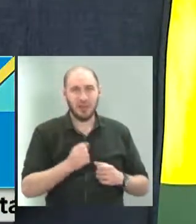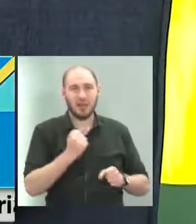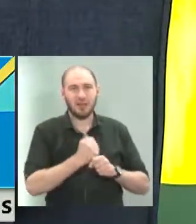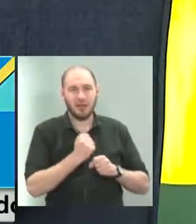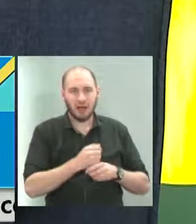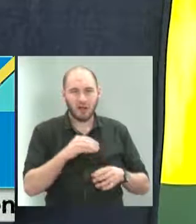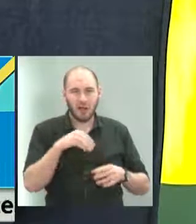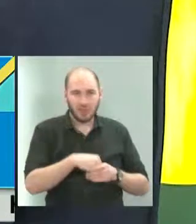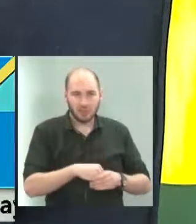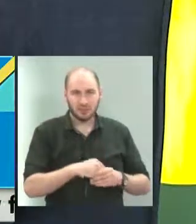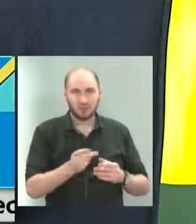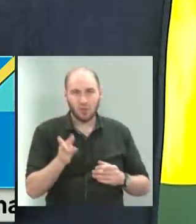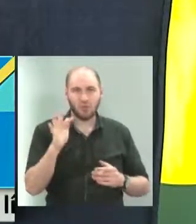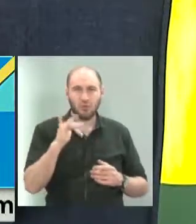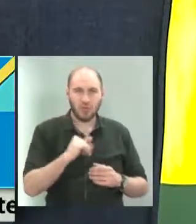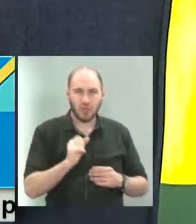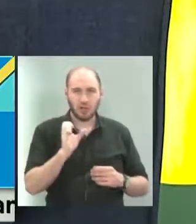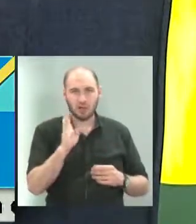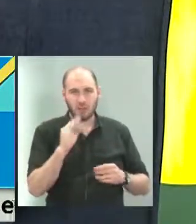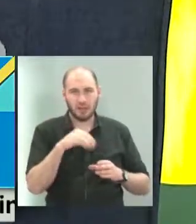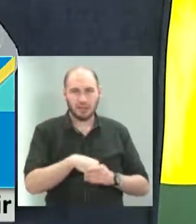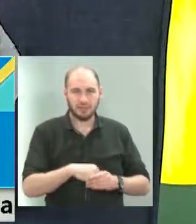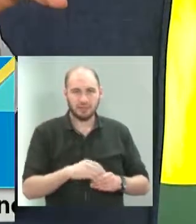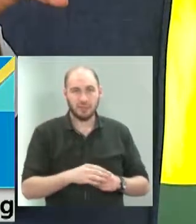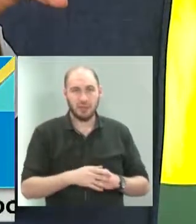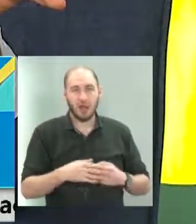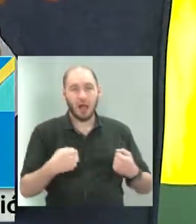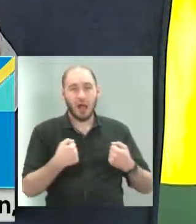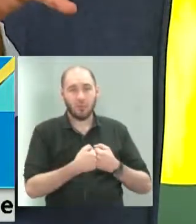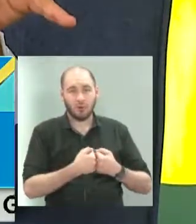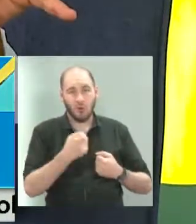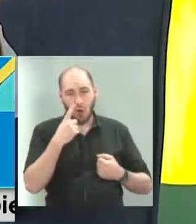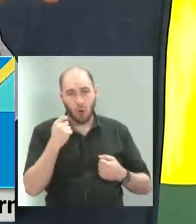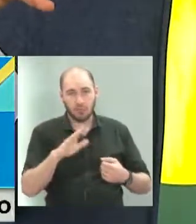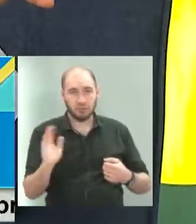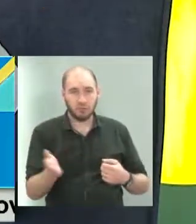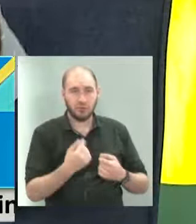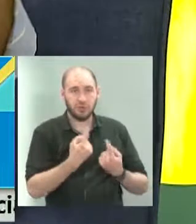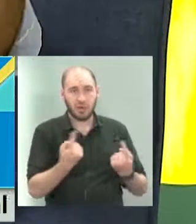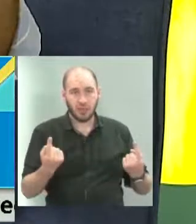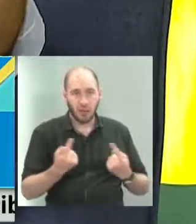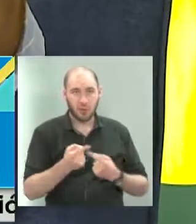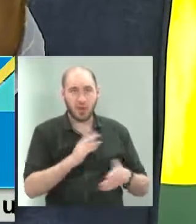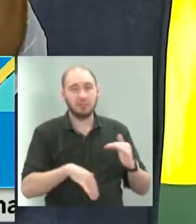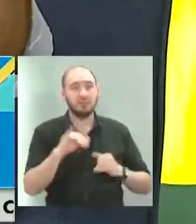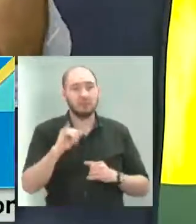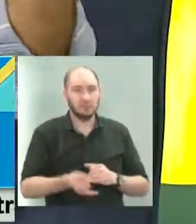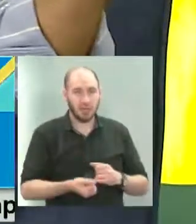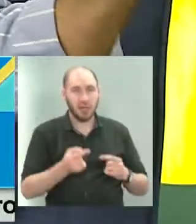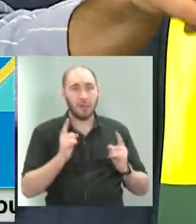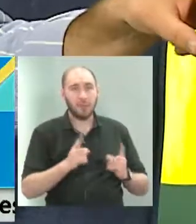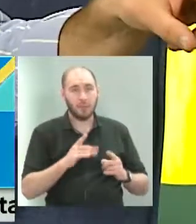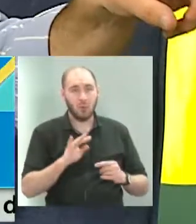que se hace día a día en el club. Si hay un pacto de caballeros entre todos y cada uno hace lo que tiene que hacer, como se